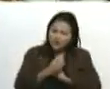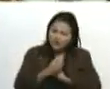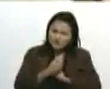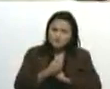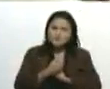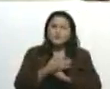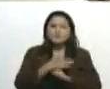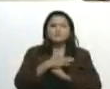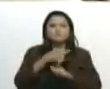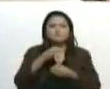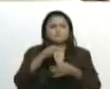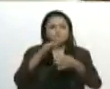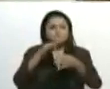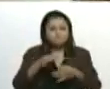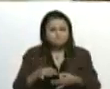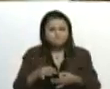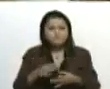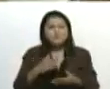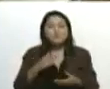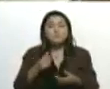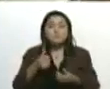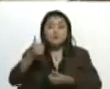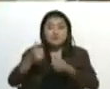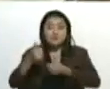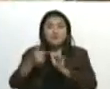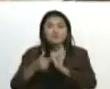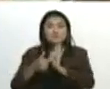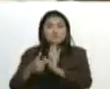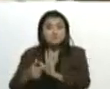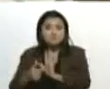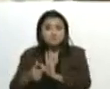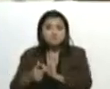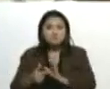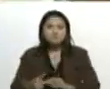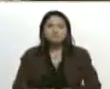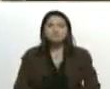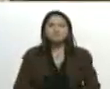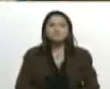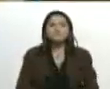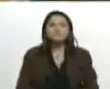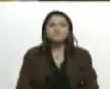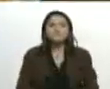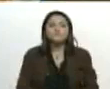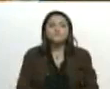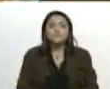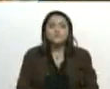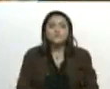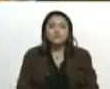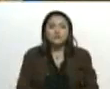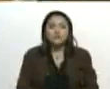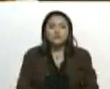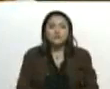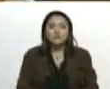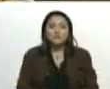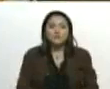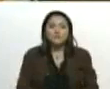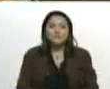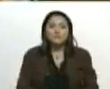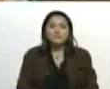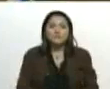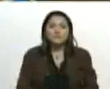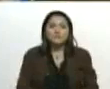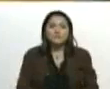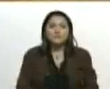sociedad civil sea quien mayor presente, más que las facultades, igual que el Consejo Moral, pero que la participación popular, la participación